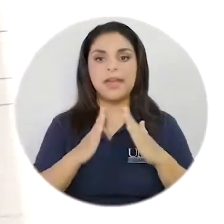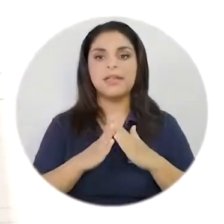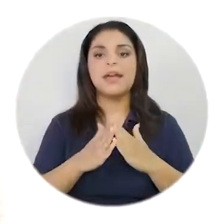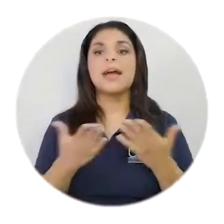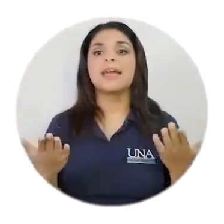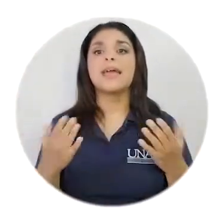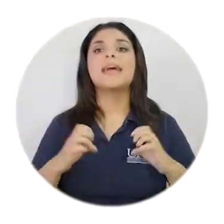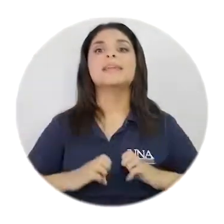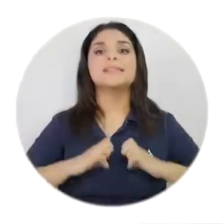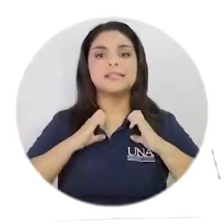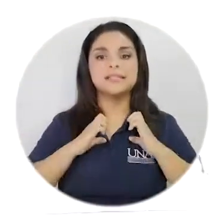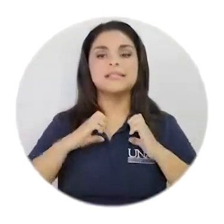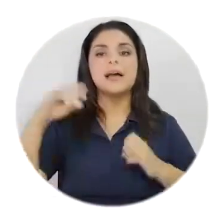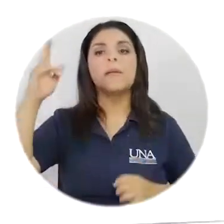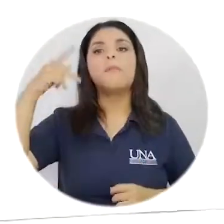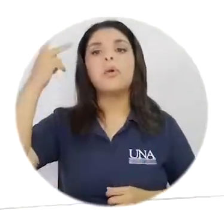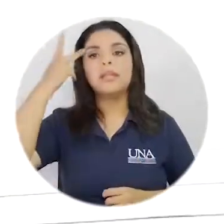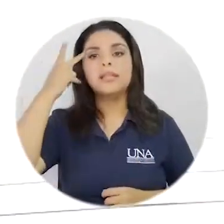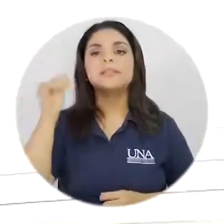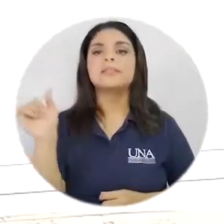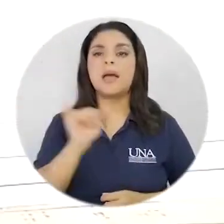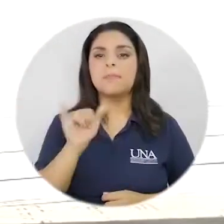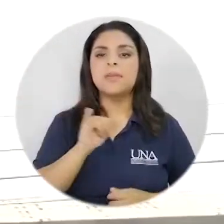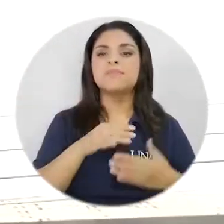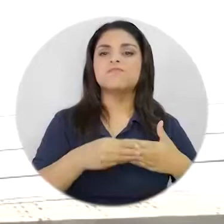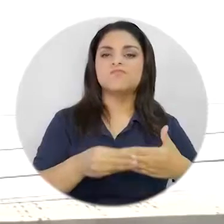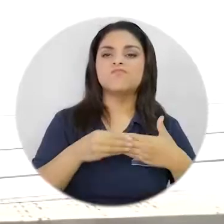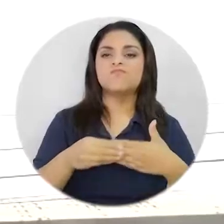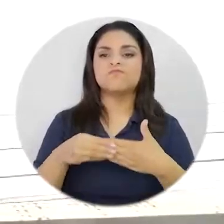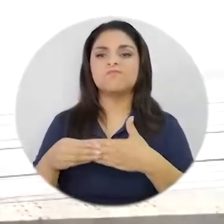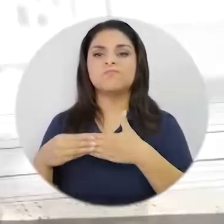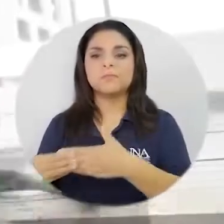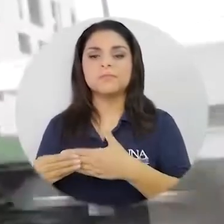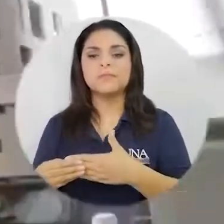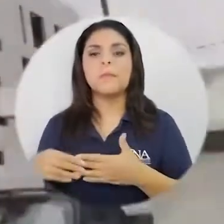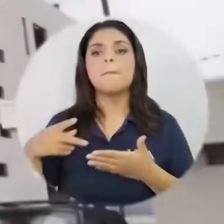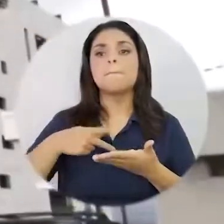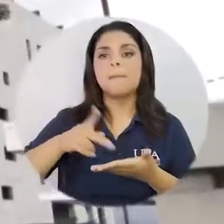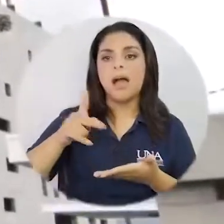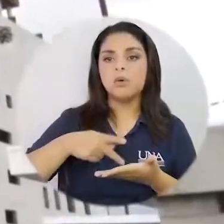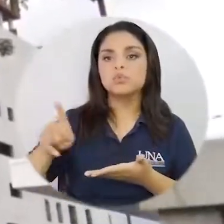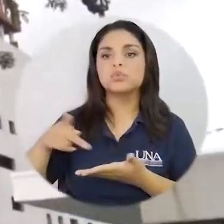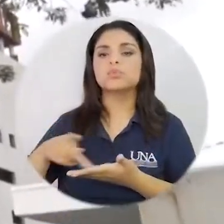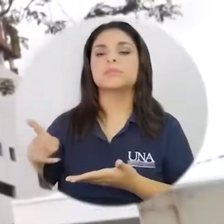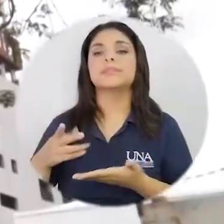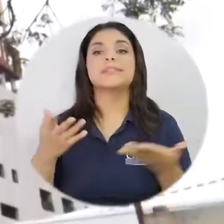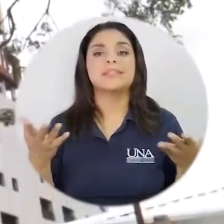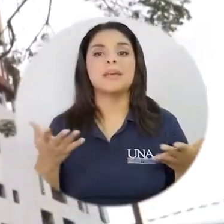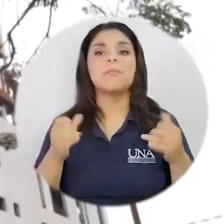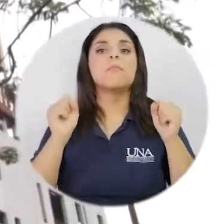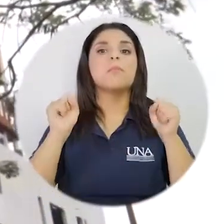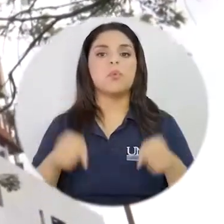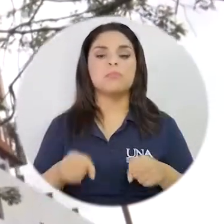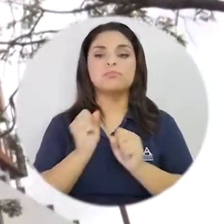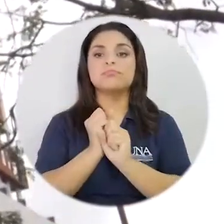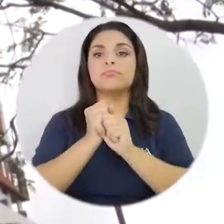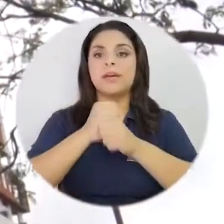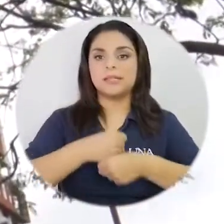a conseguir vivienda, que existan políticas que también flexibilicen la parte de los pagos, que